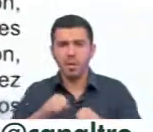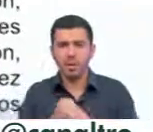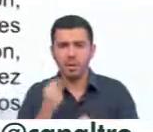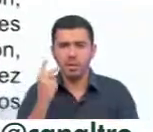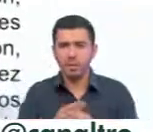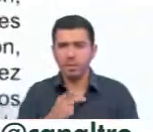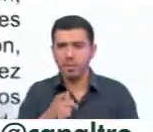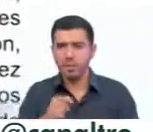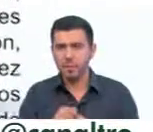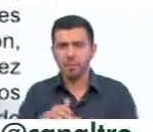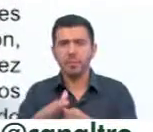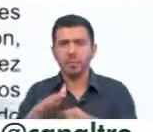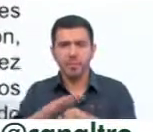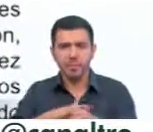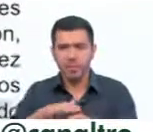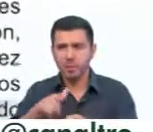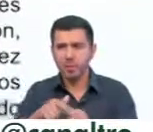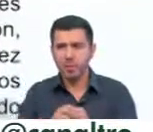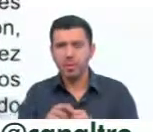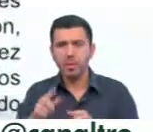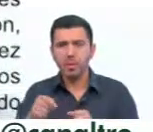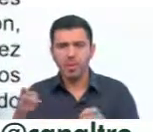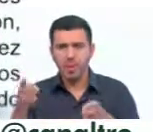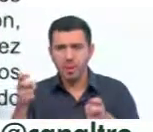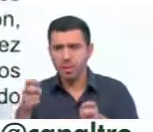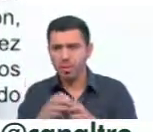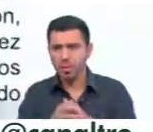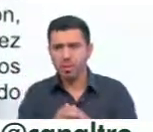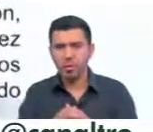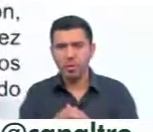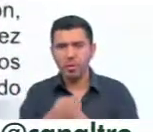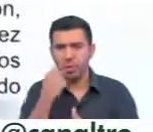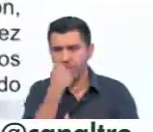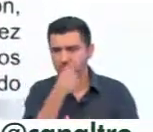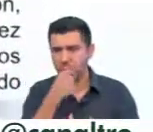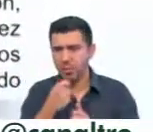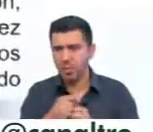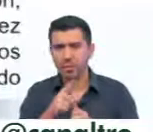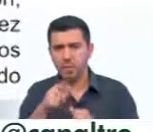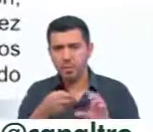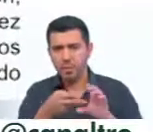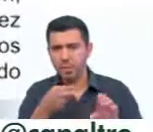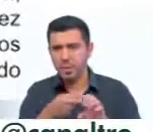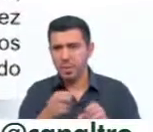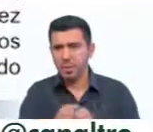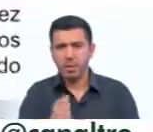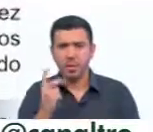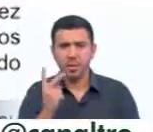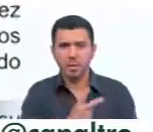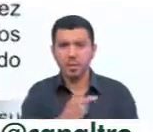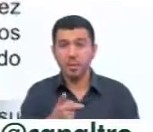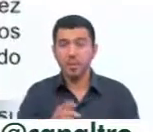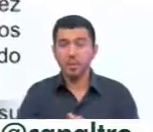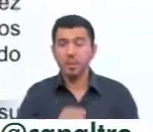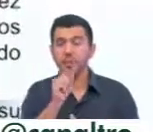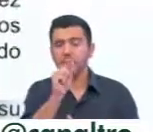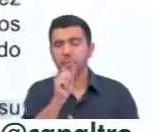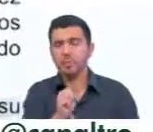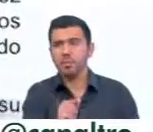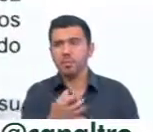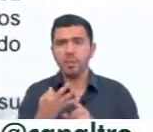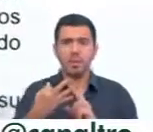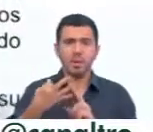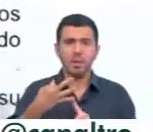en la región como la extorsión el narcotráfico y la minería criminal en el punto 3 dice la comunicación militar